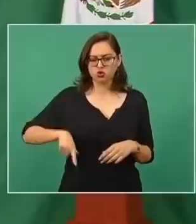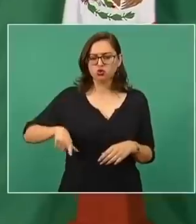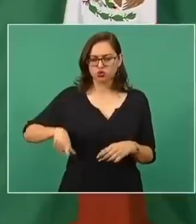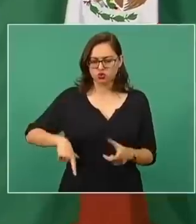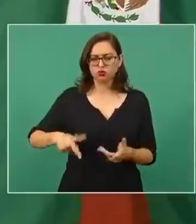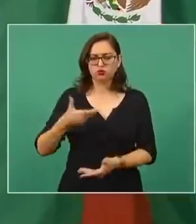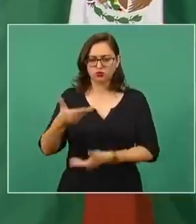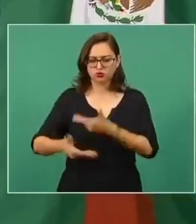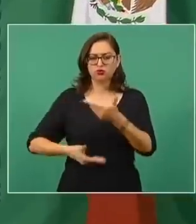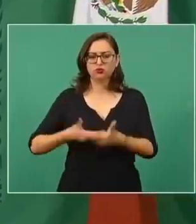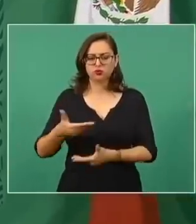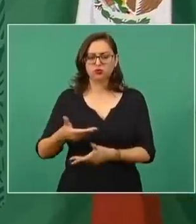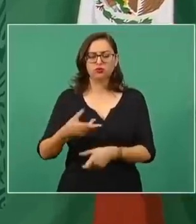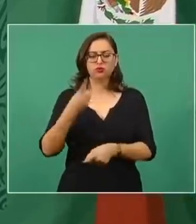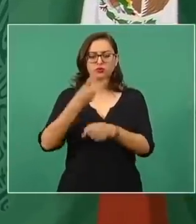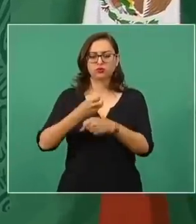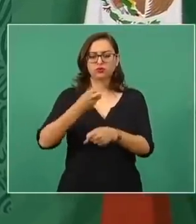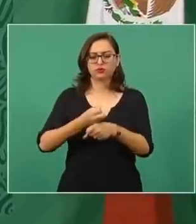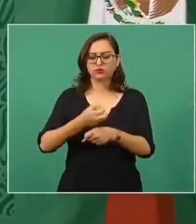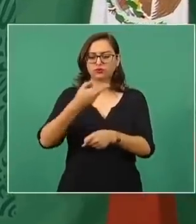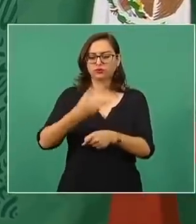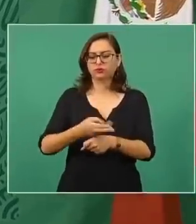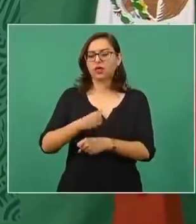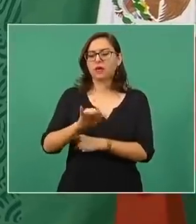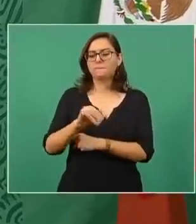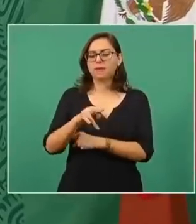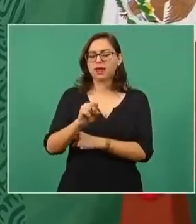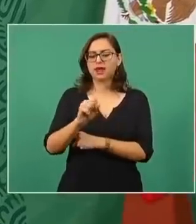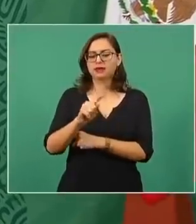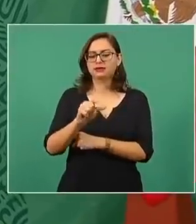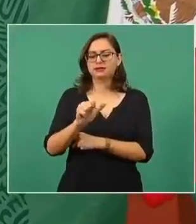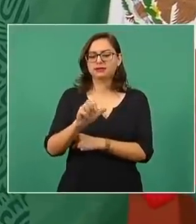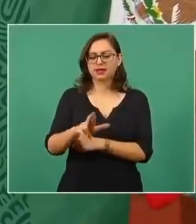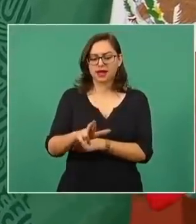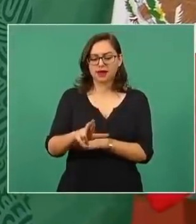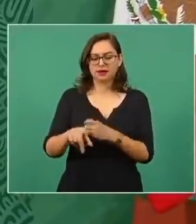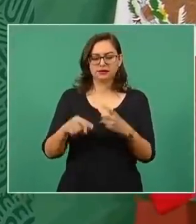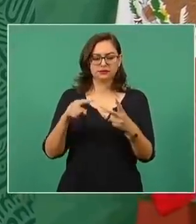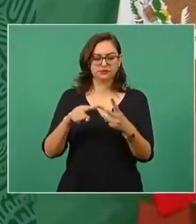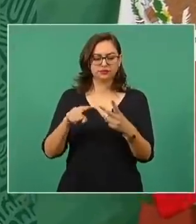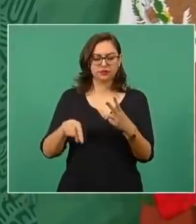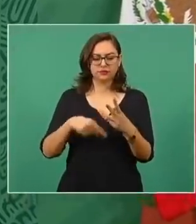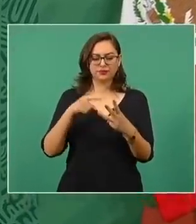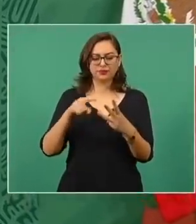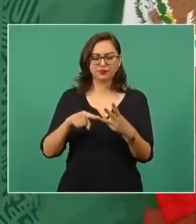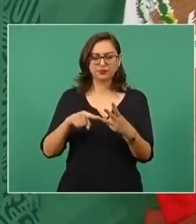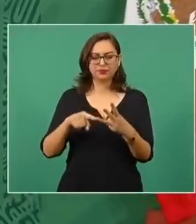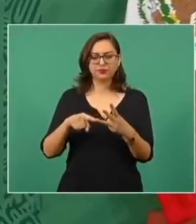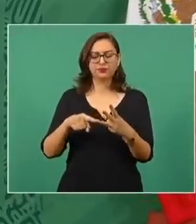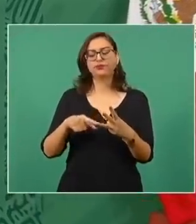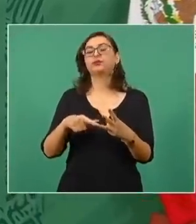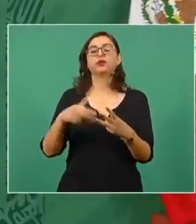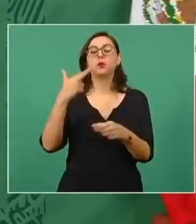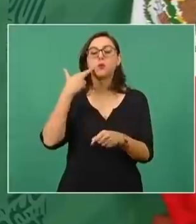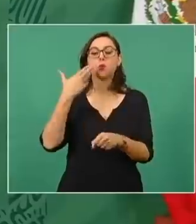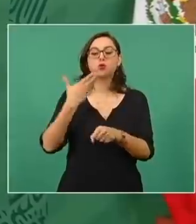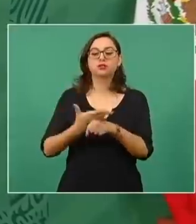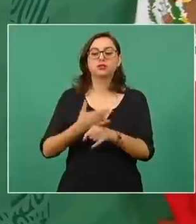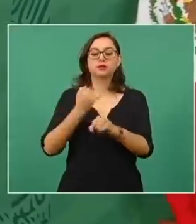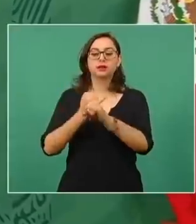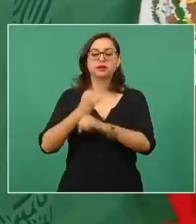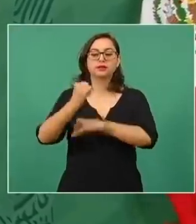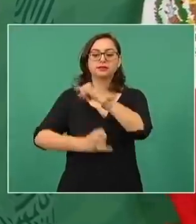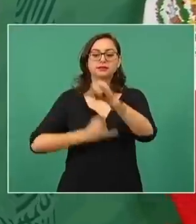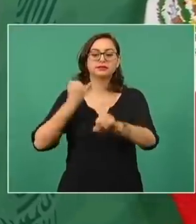la subsecretaria de bienestar y la encargada de cooperación internacional